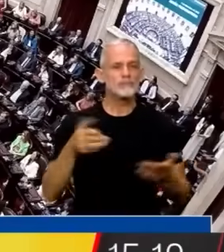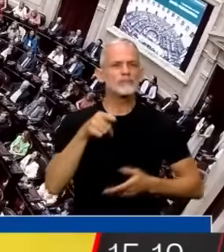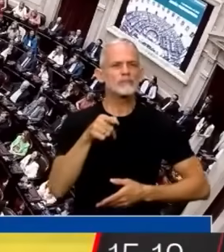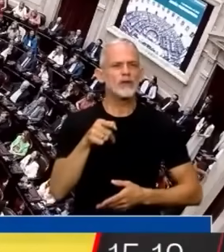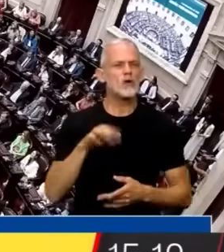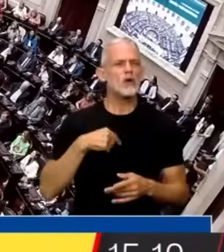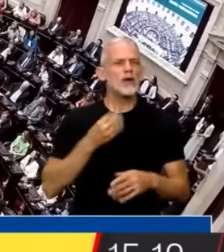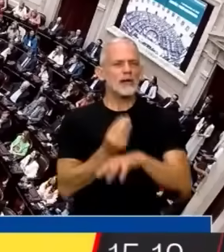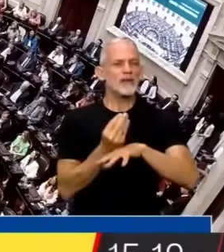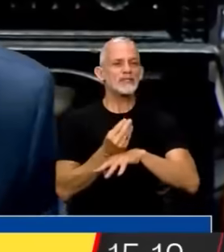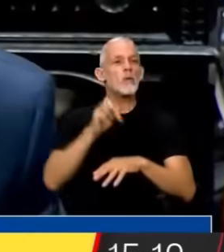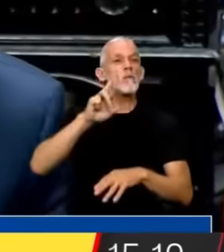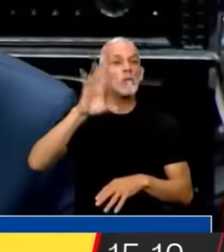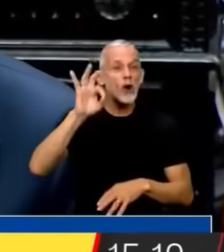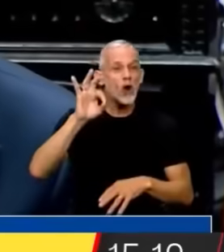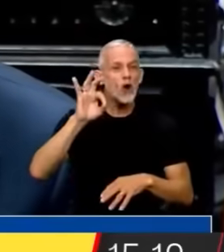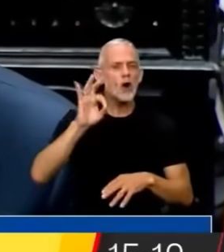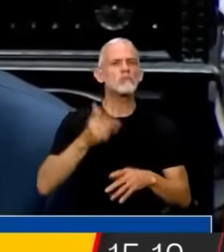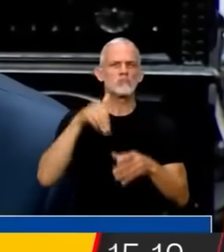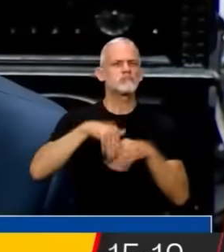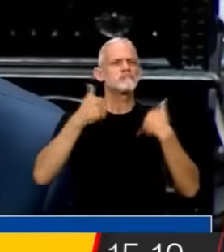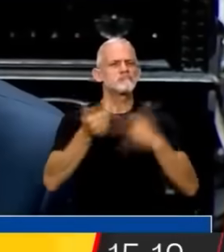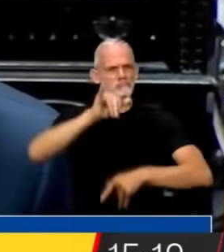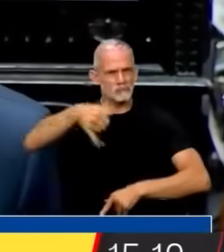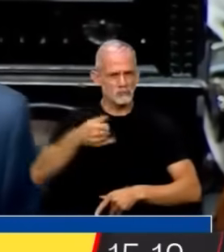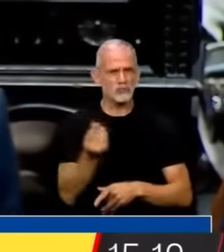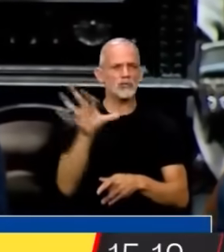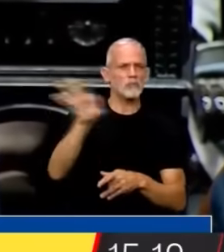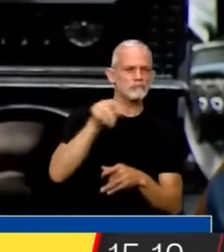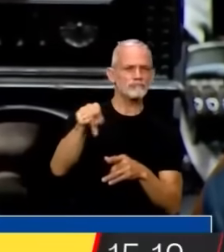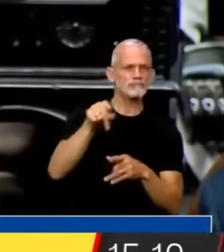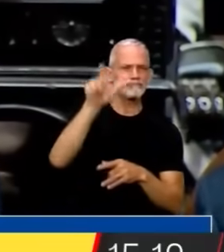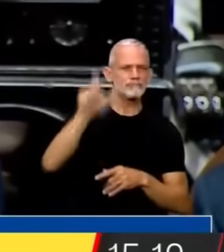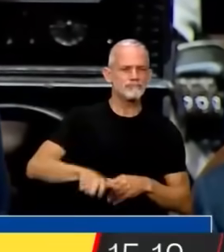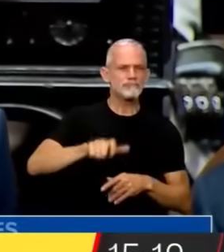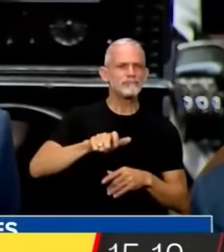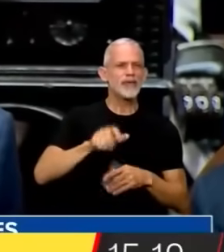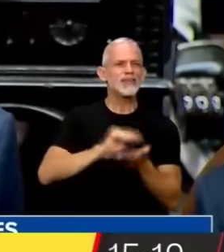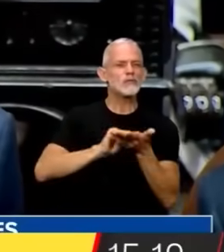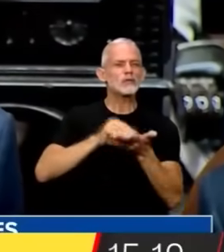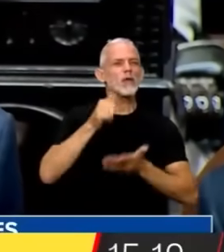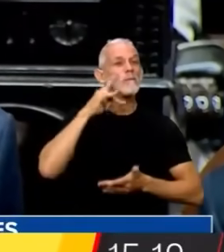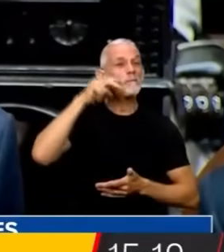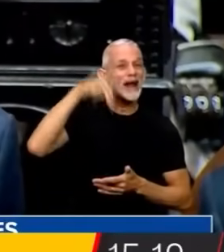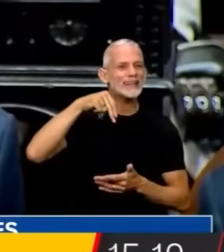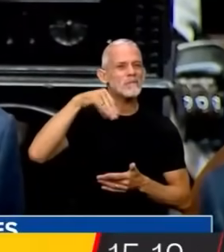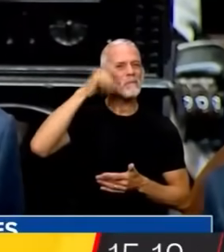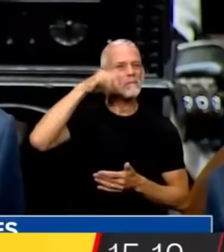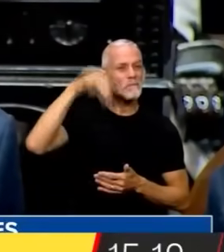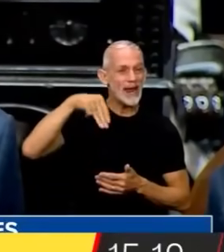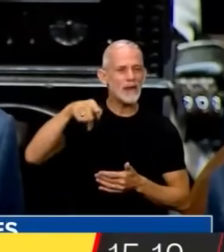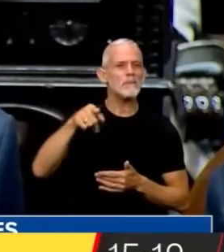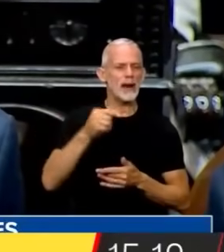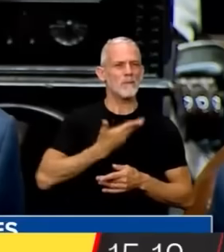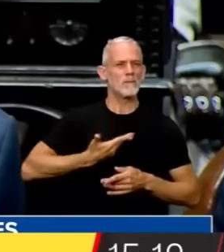En nombre del bloque del PRO vamos a acompañar la designación del diputado Martín Menem para